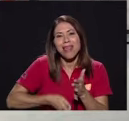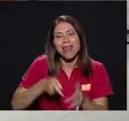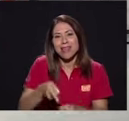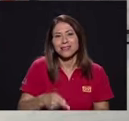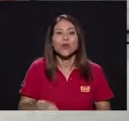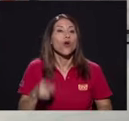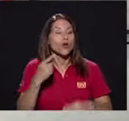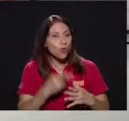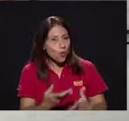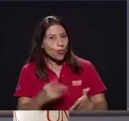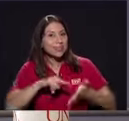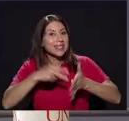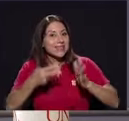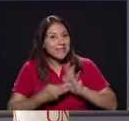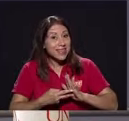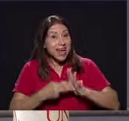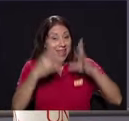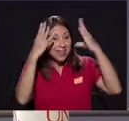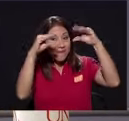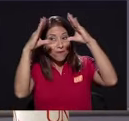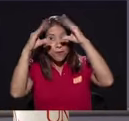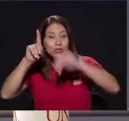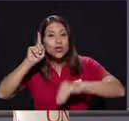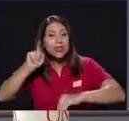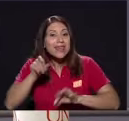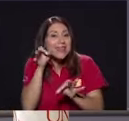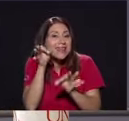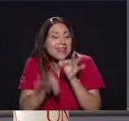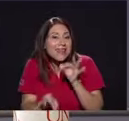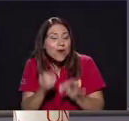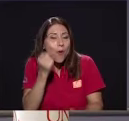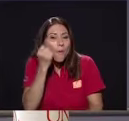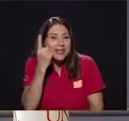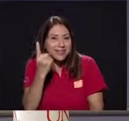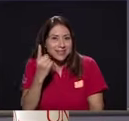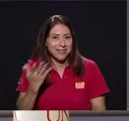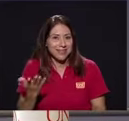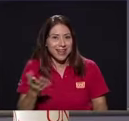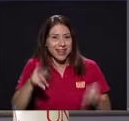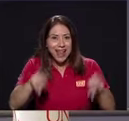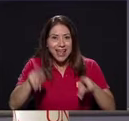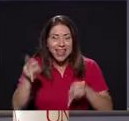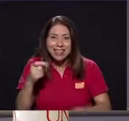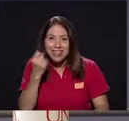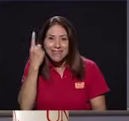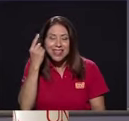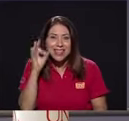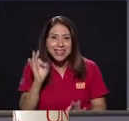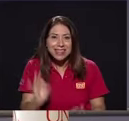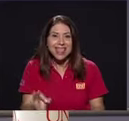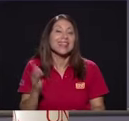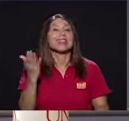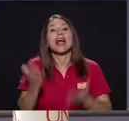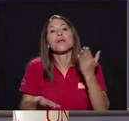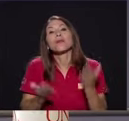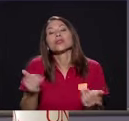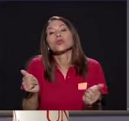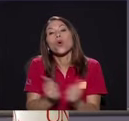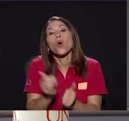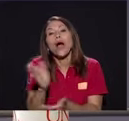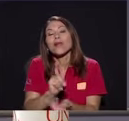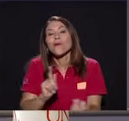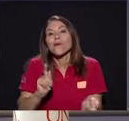que primero ser comprensible, o sea, la gente la tiene que entender casi que a la primera, ¿verdad? Ojalá pueda traer algún tipo de interpretación